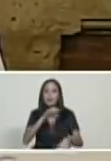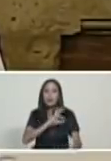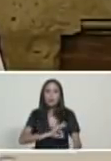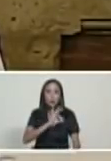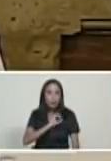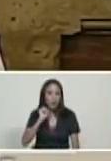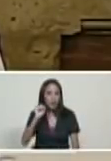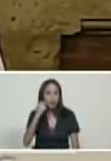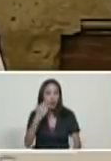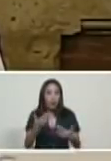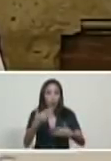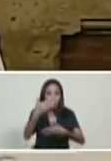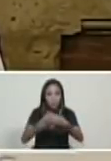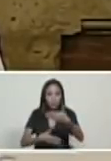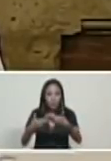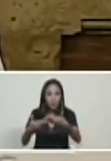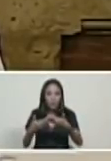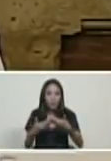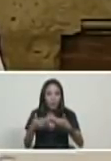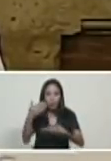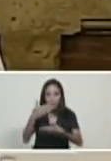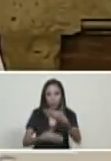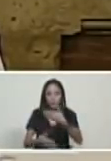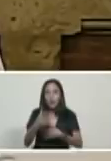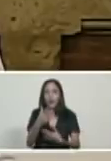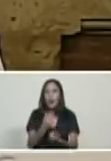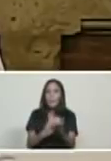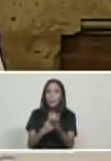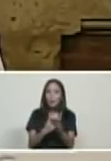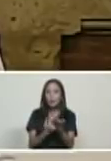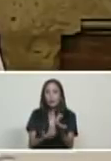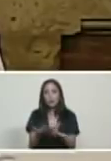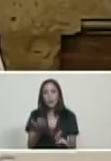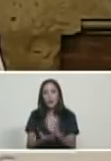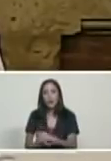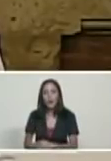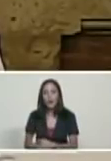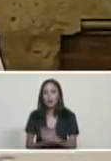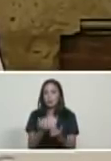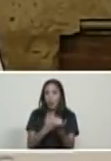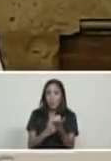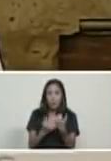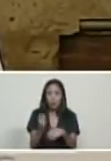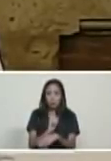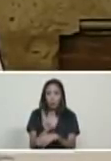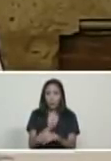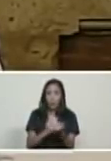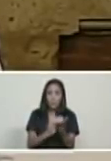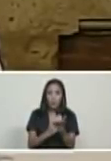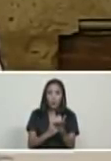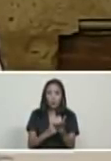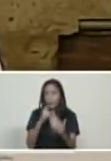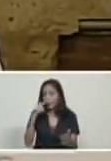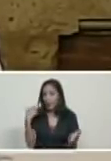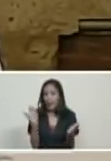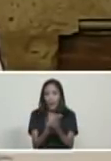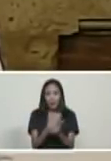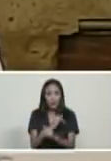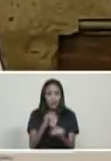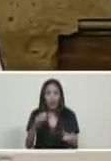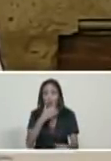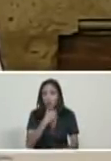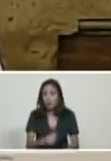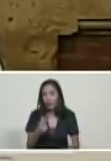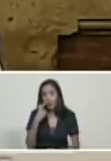estoy recibiendo el aporte tempranero, antes que finalice el año,